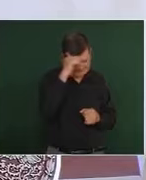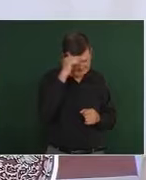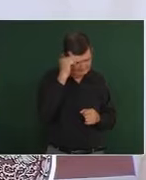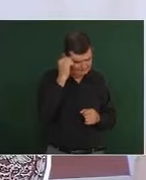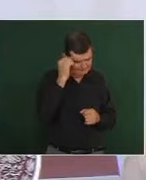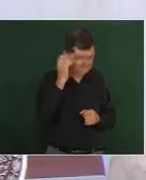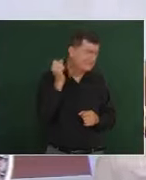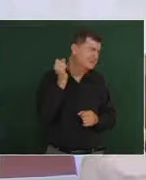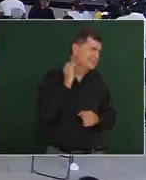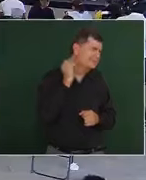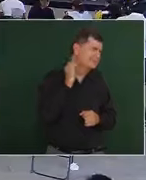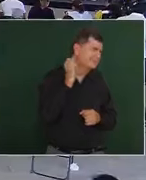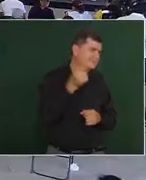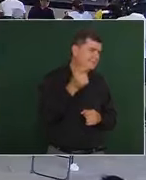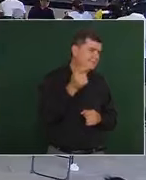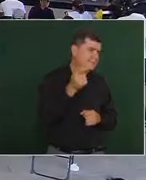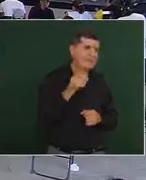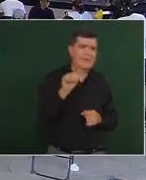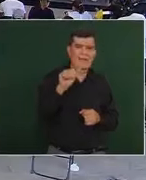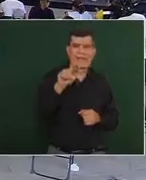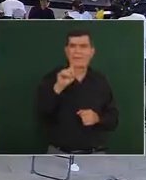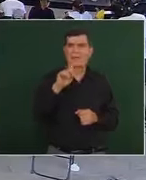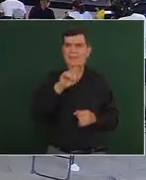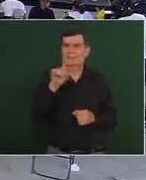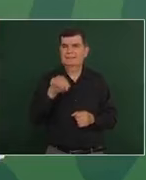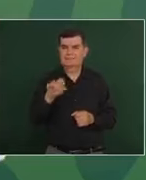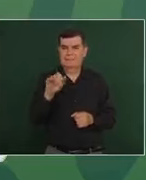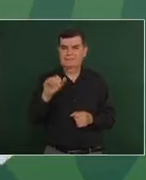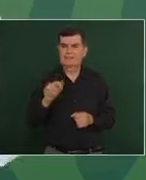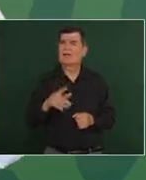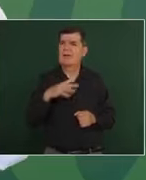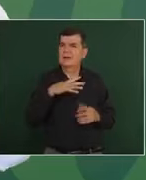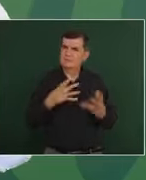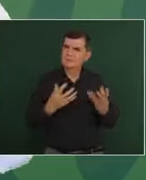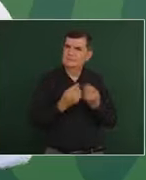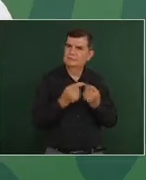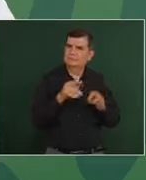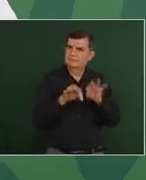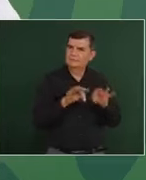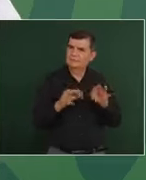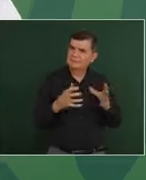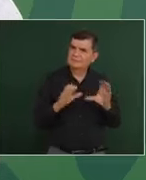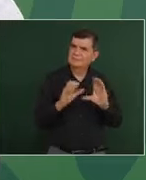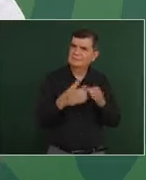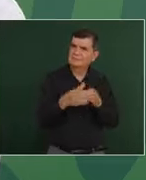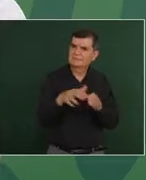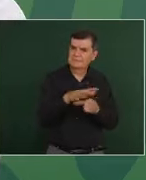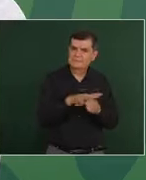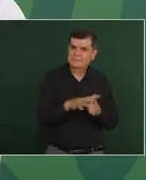el senador Álvarez y Casa. Había trabajado en